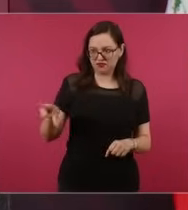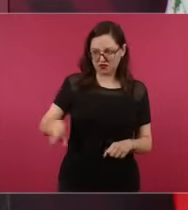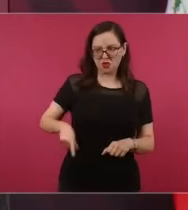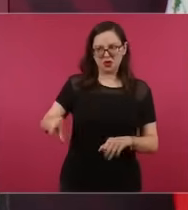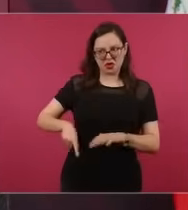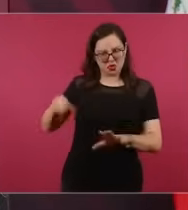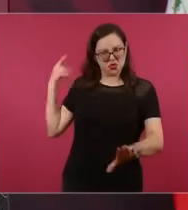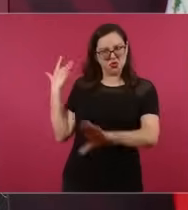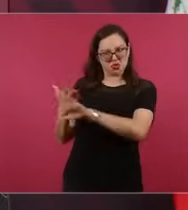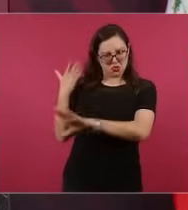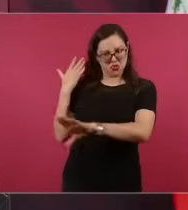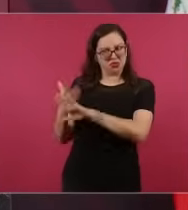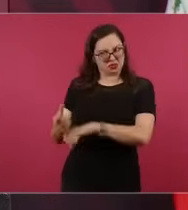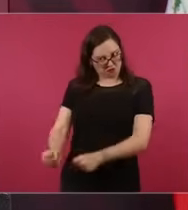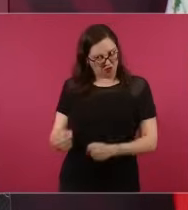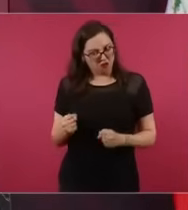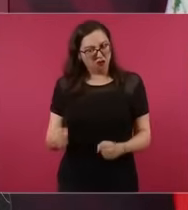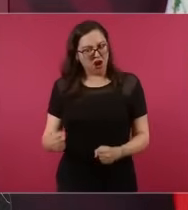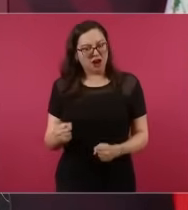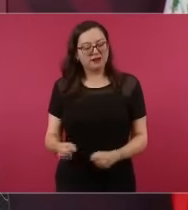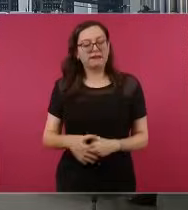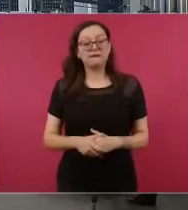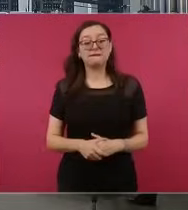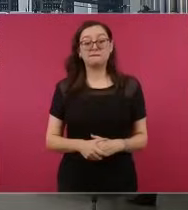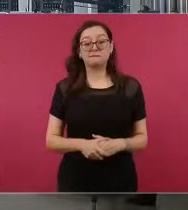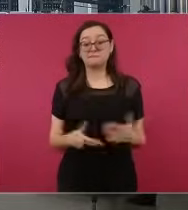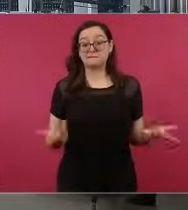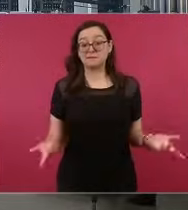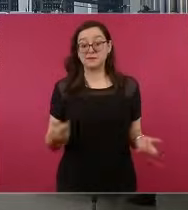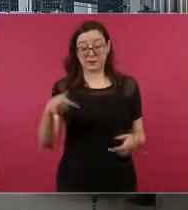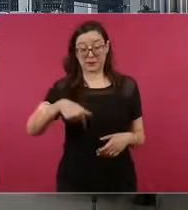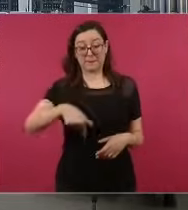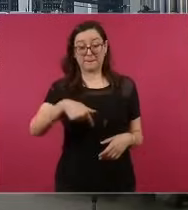Como decía otro publicista aquí, ¿no?